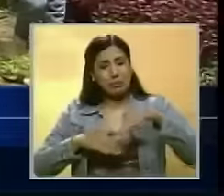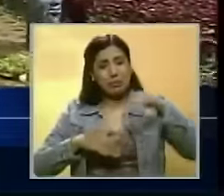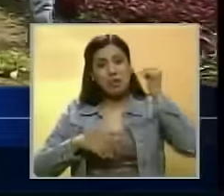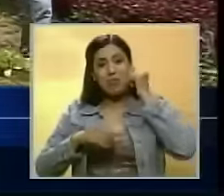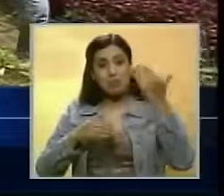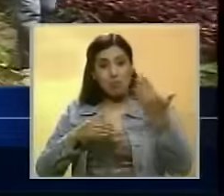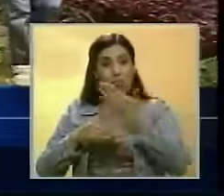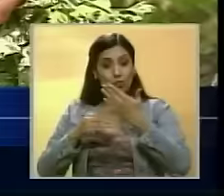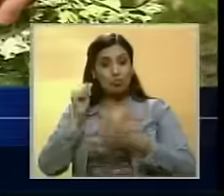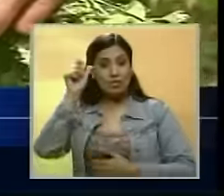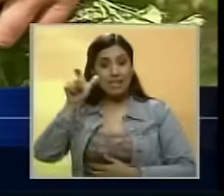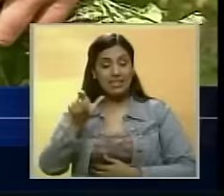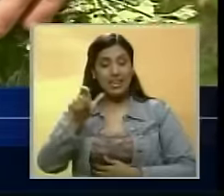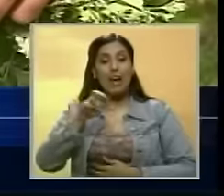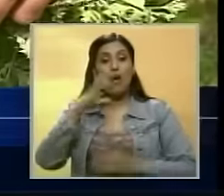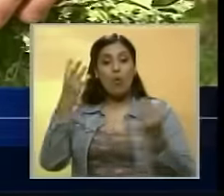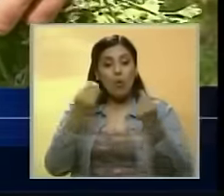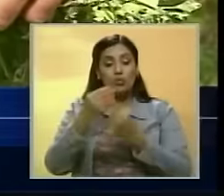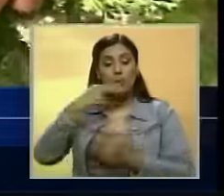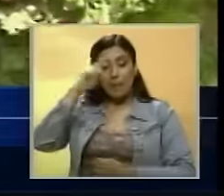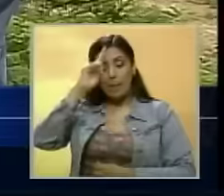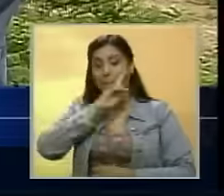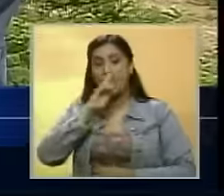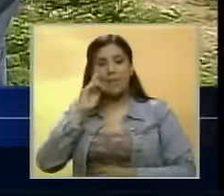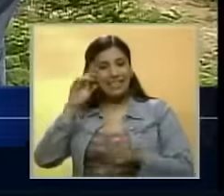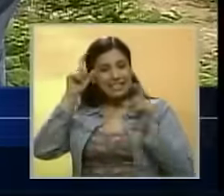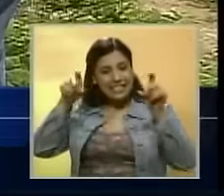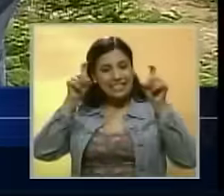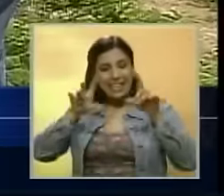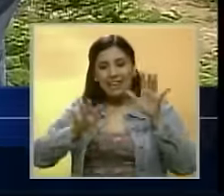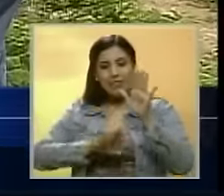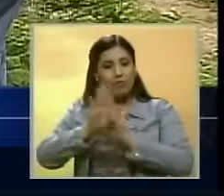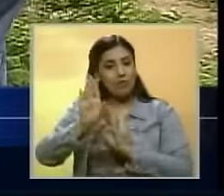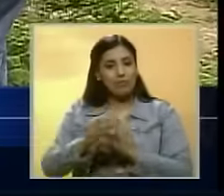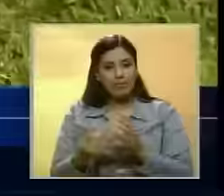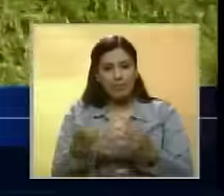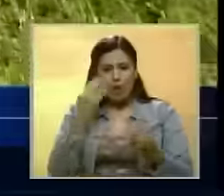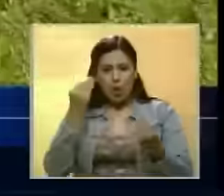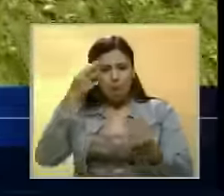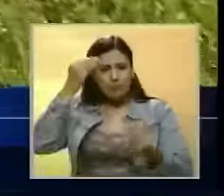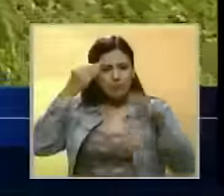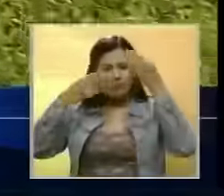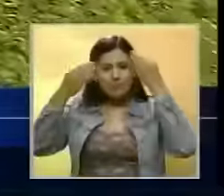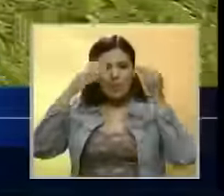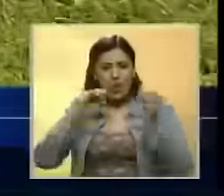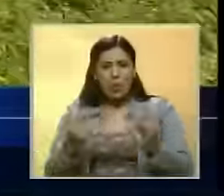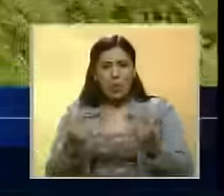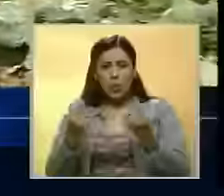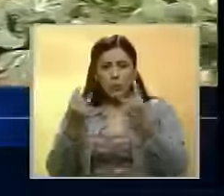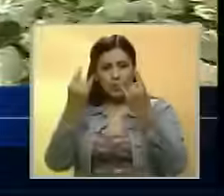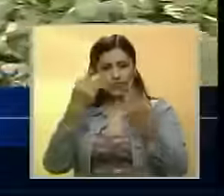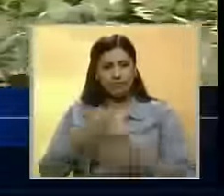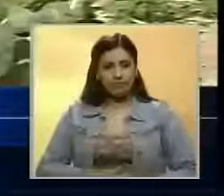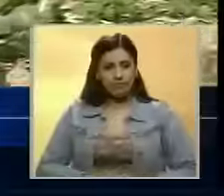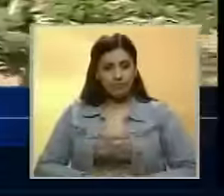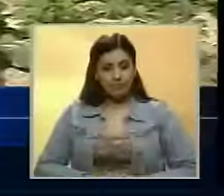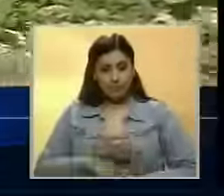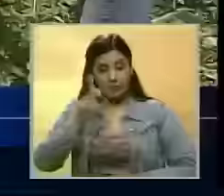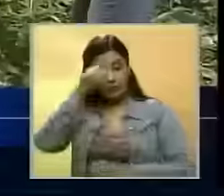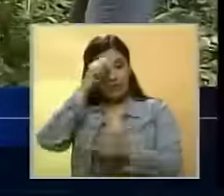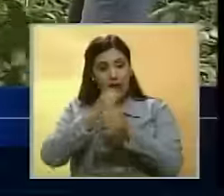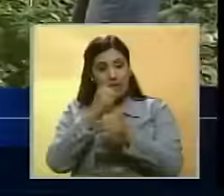María Concepción uncal junto a su familia sumergida en esta tierra viendo como brotan las semillas y crecen las plantas